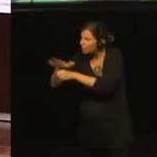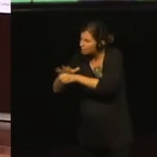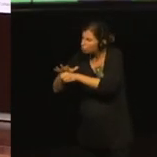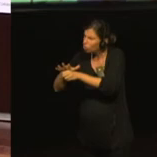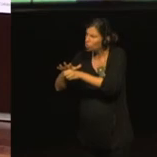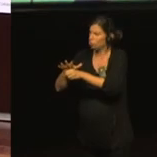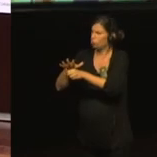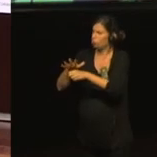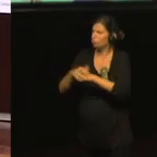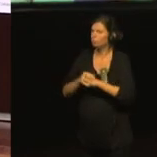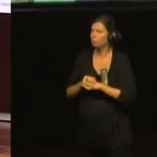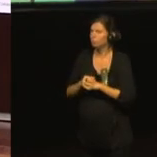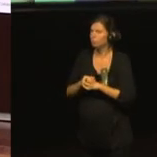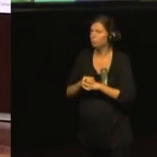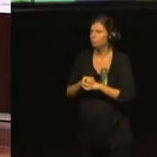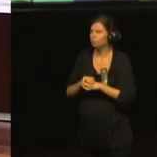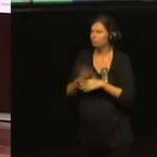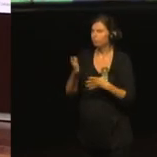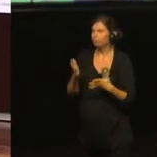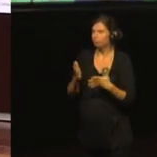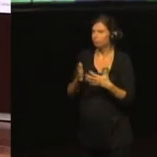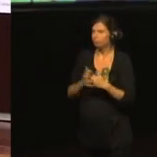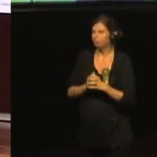si no había